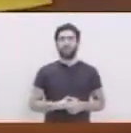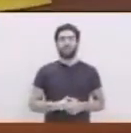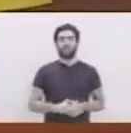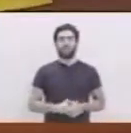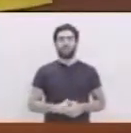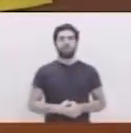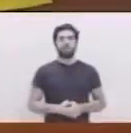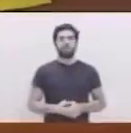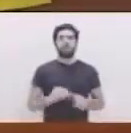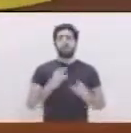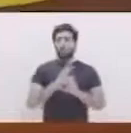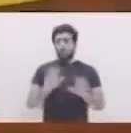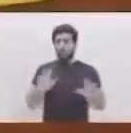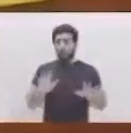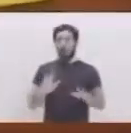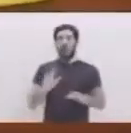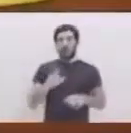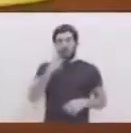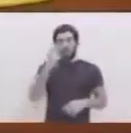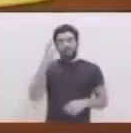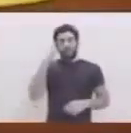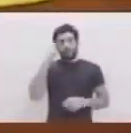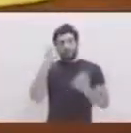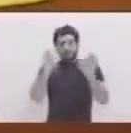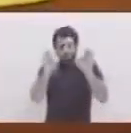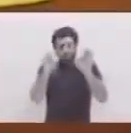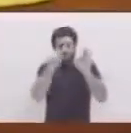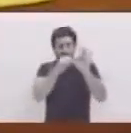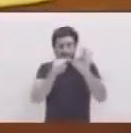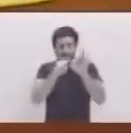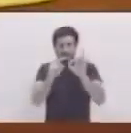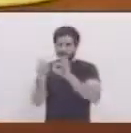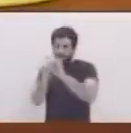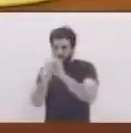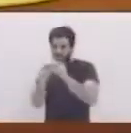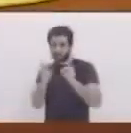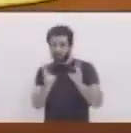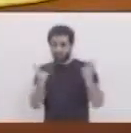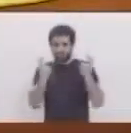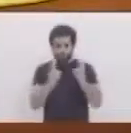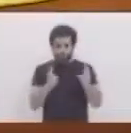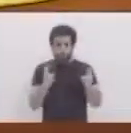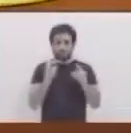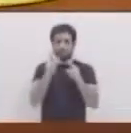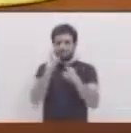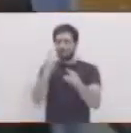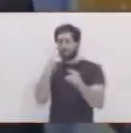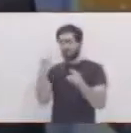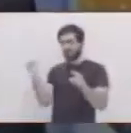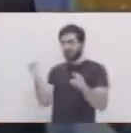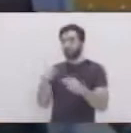Y para adornar nuestros cuernitos, ¿se recuerdan que hicimos dos círculos que van en la parte de arriba?